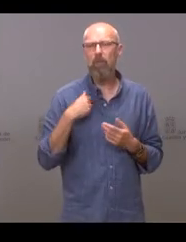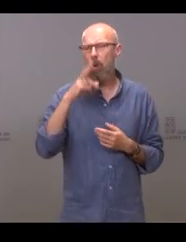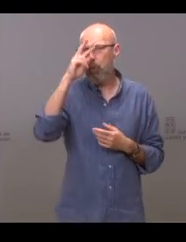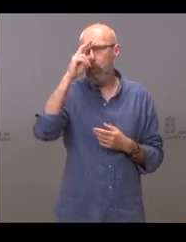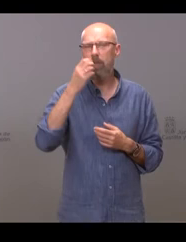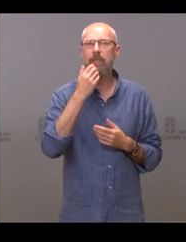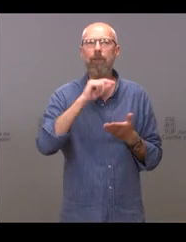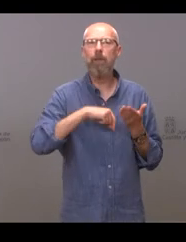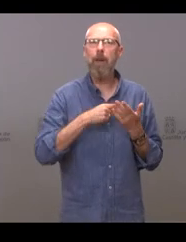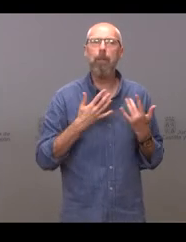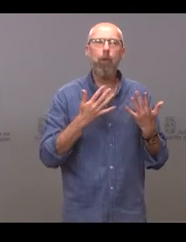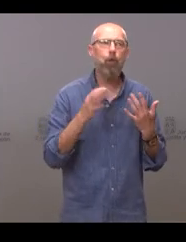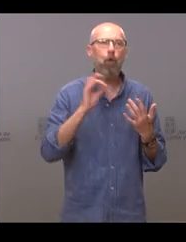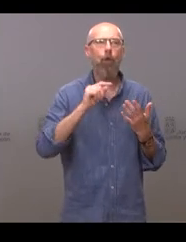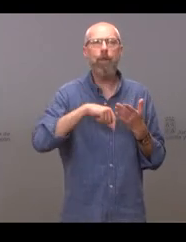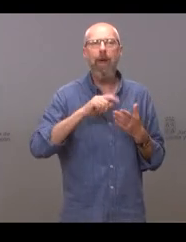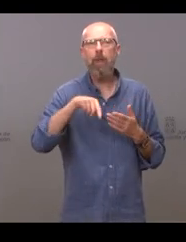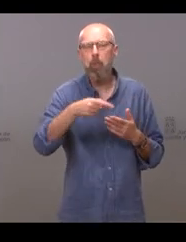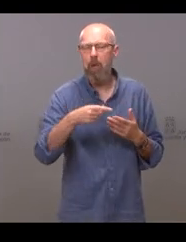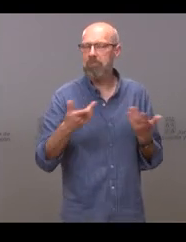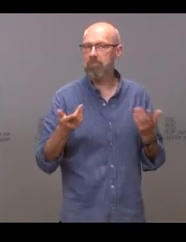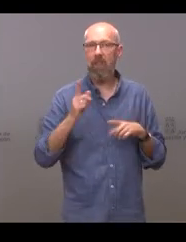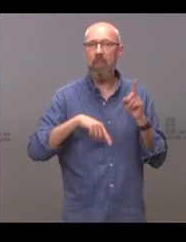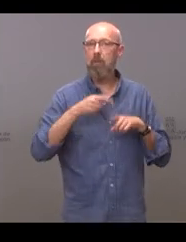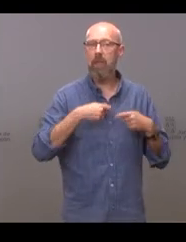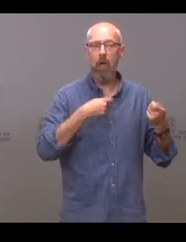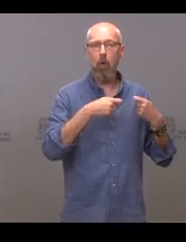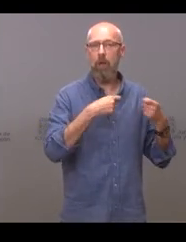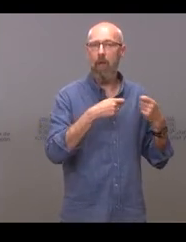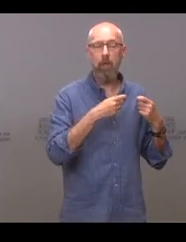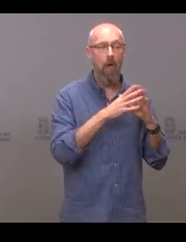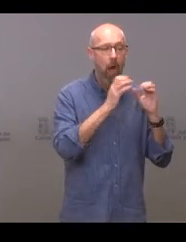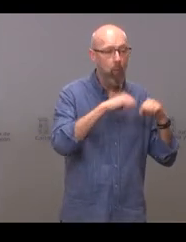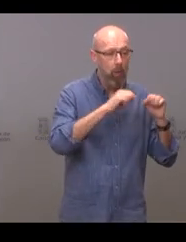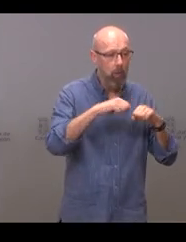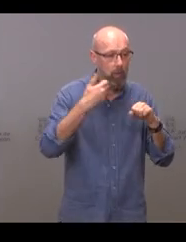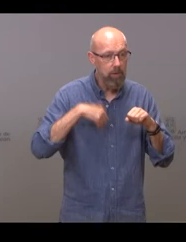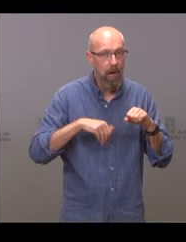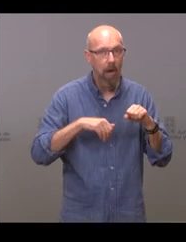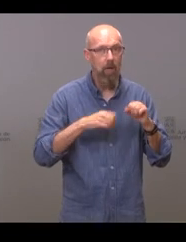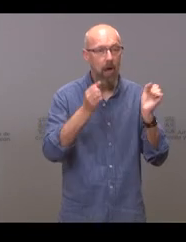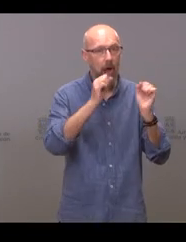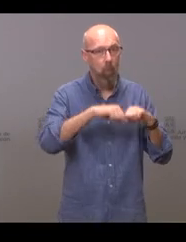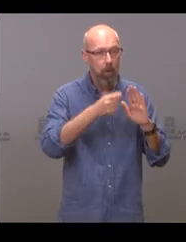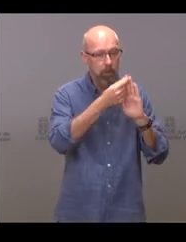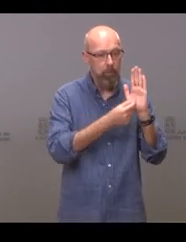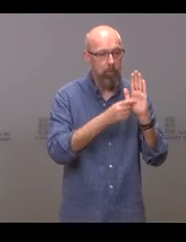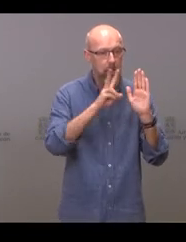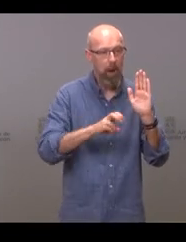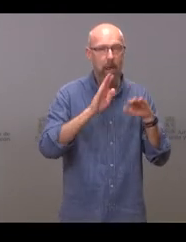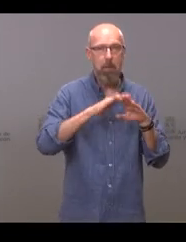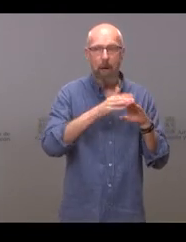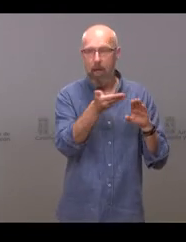firmar antes o firmar después firmamos cuando se llegan a acuerdos digamos que los acuerdos son beneficiosos para los ciudadanos